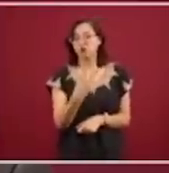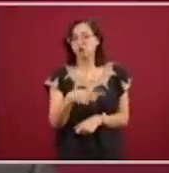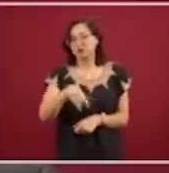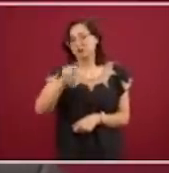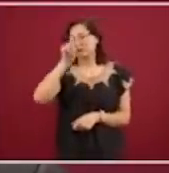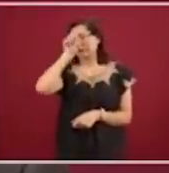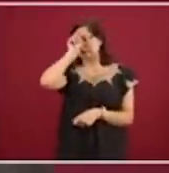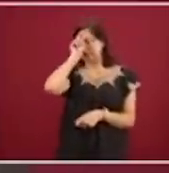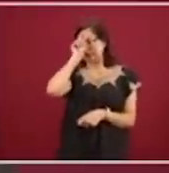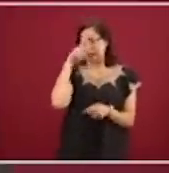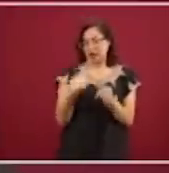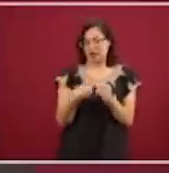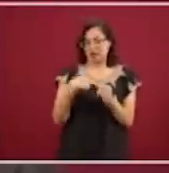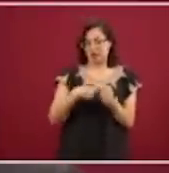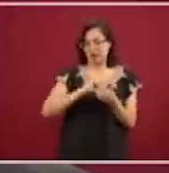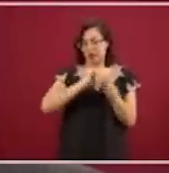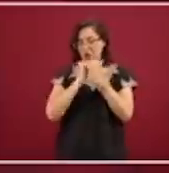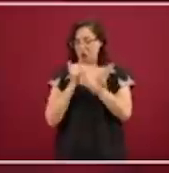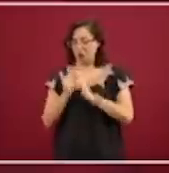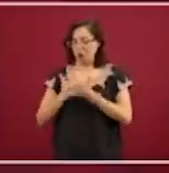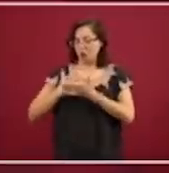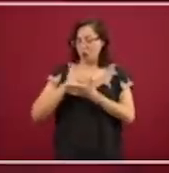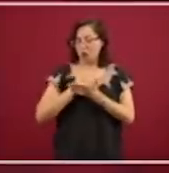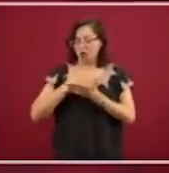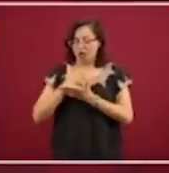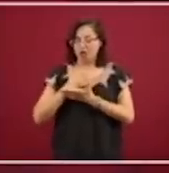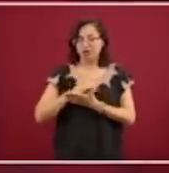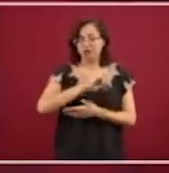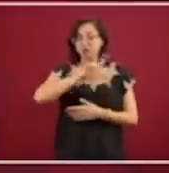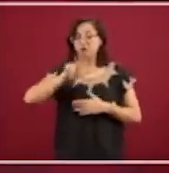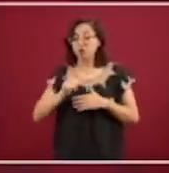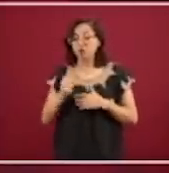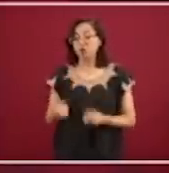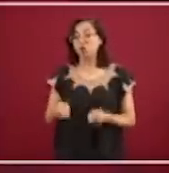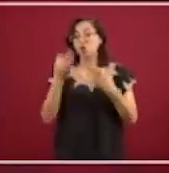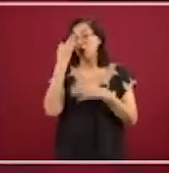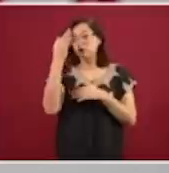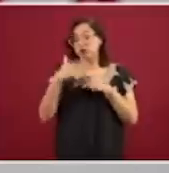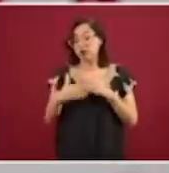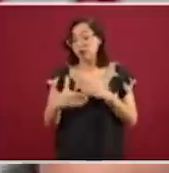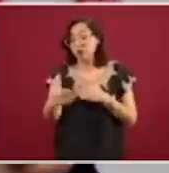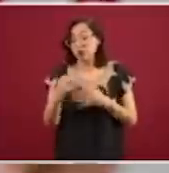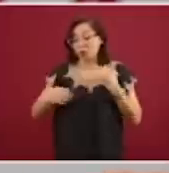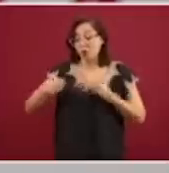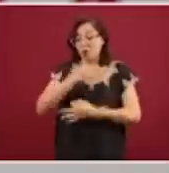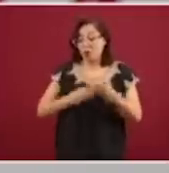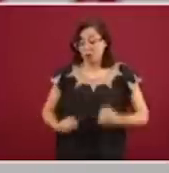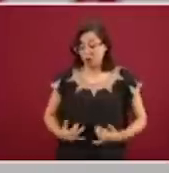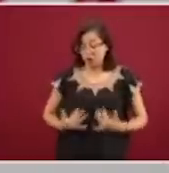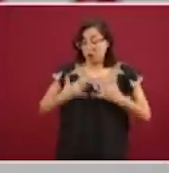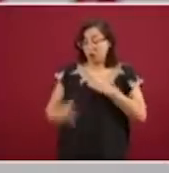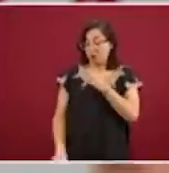enfermedad o de la infección que no produjo enfermedad durarán de por vida estos anticuerpos. Ha habido